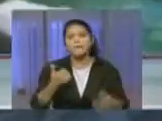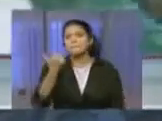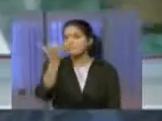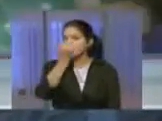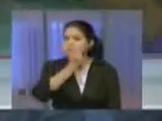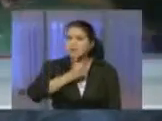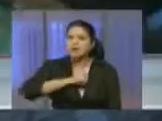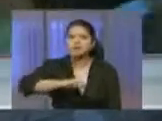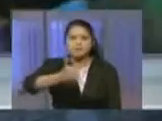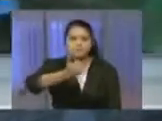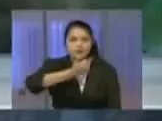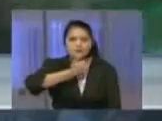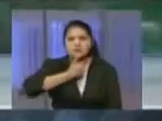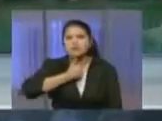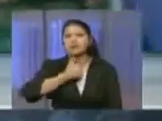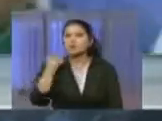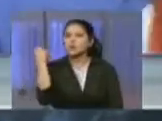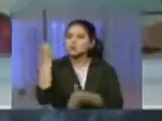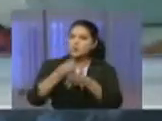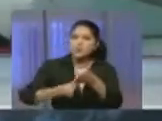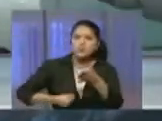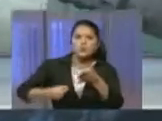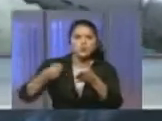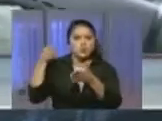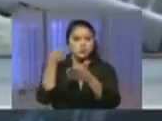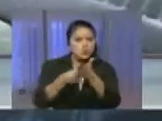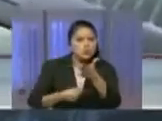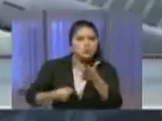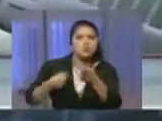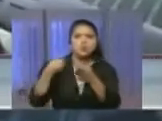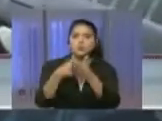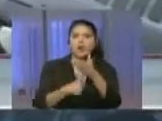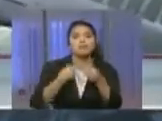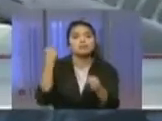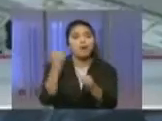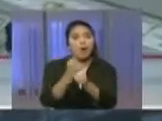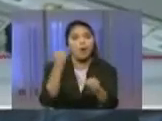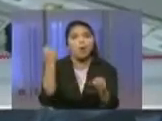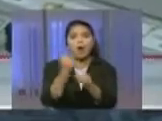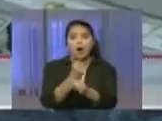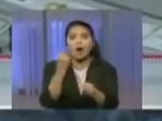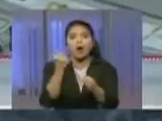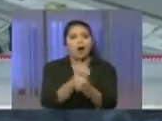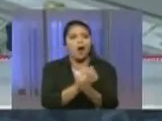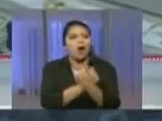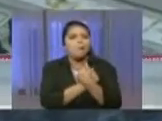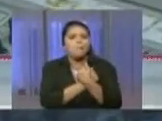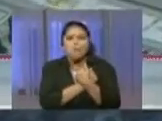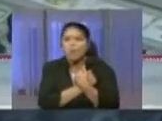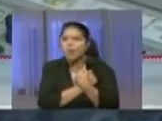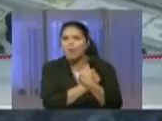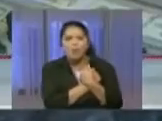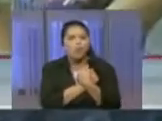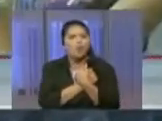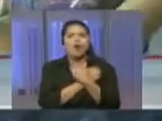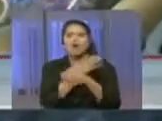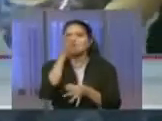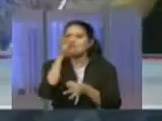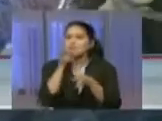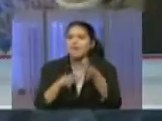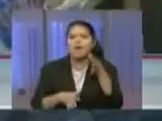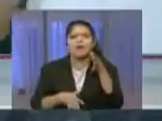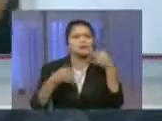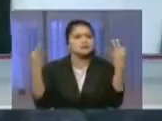paciencia constancia y más constancia trabajo y más trabajo amor y más amor fe y más fe